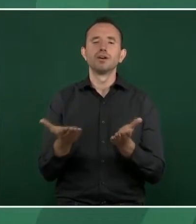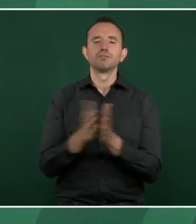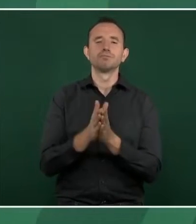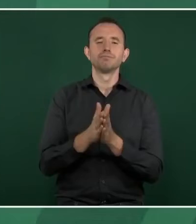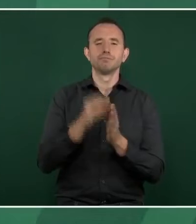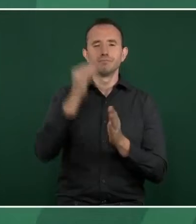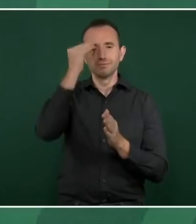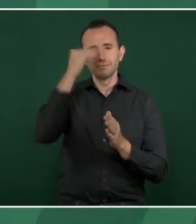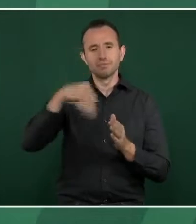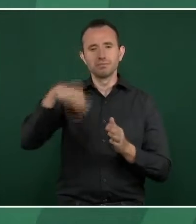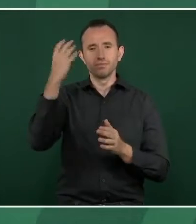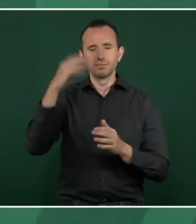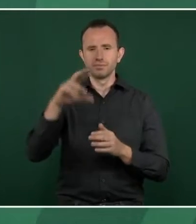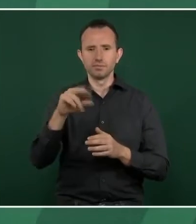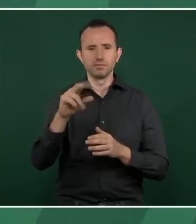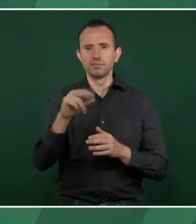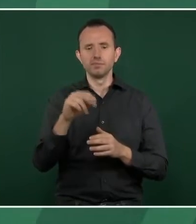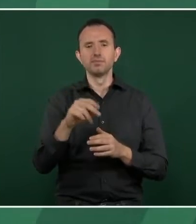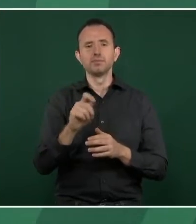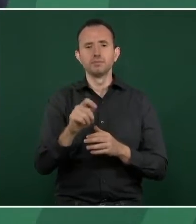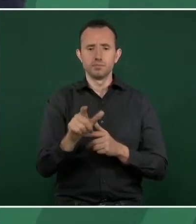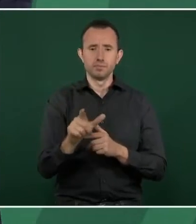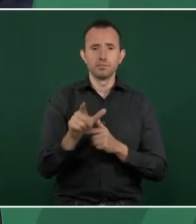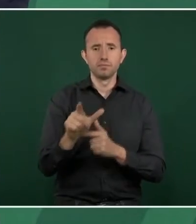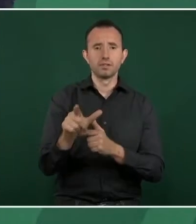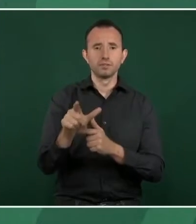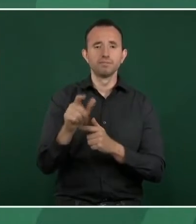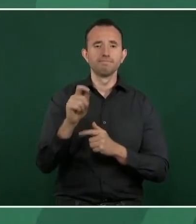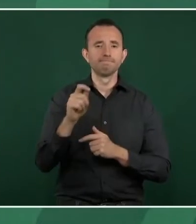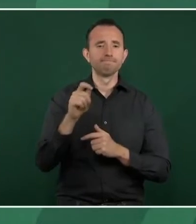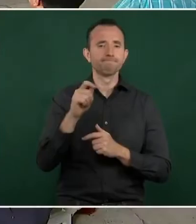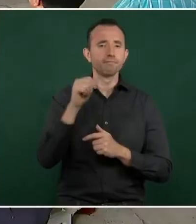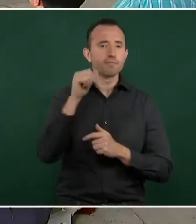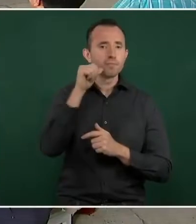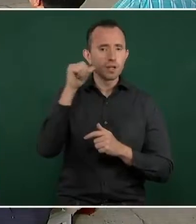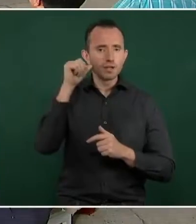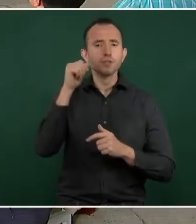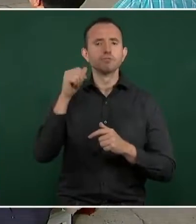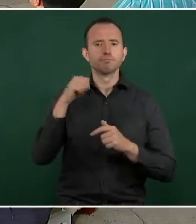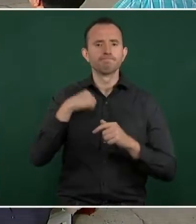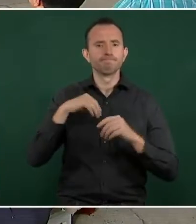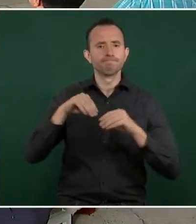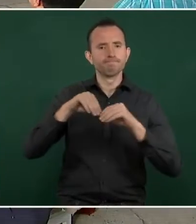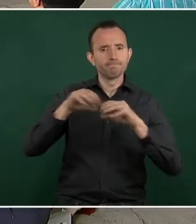Ayer se dio a conocer el informe de la comisión